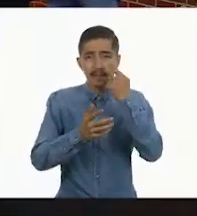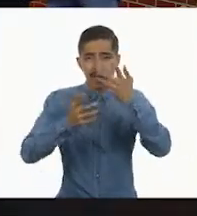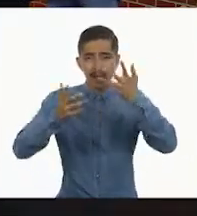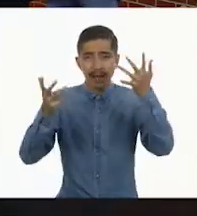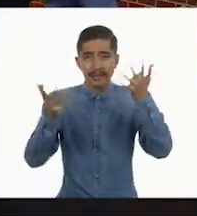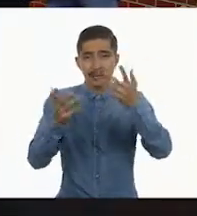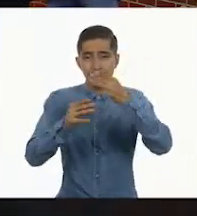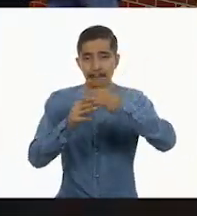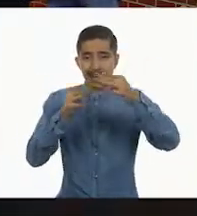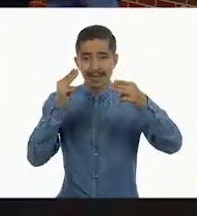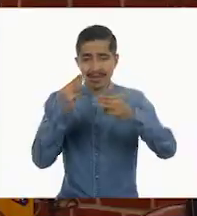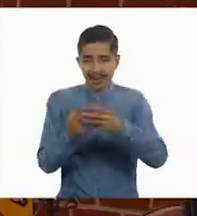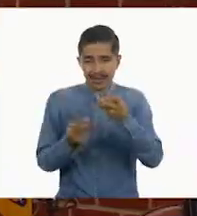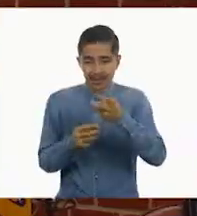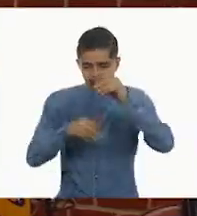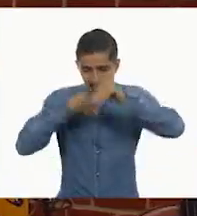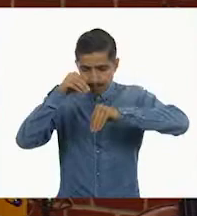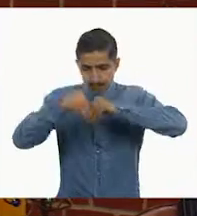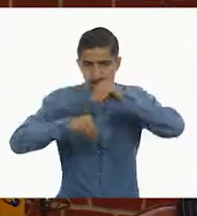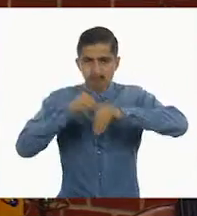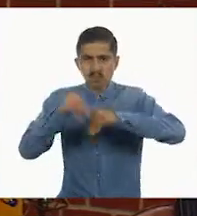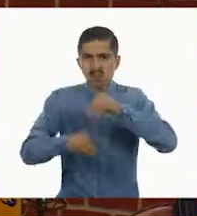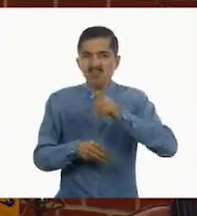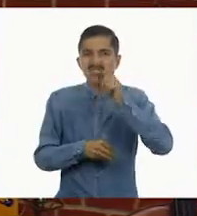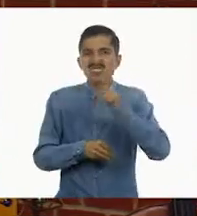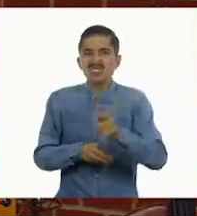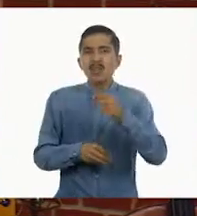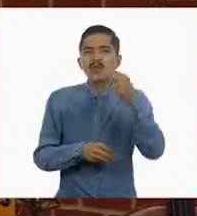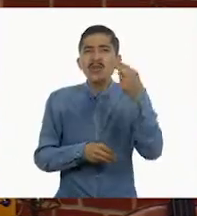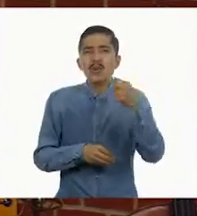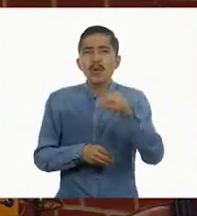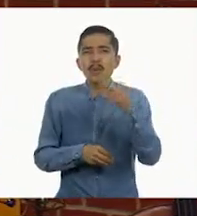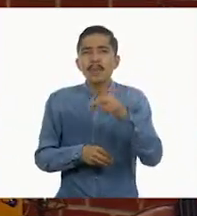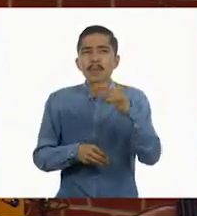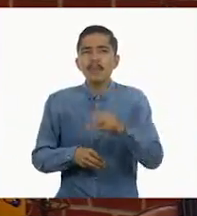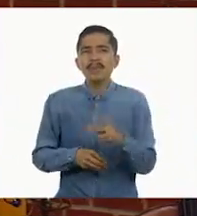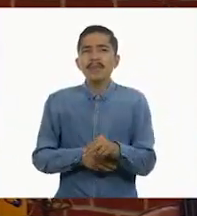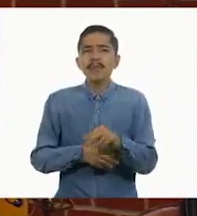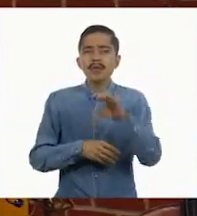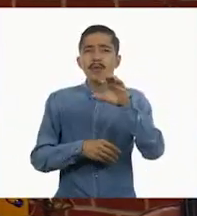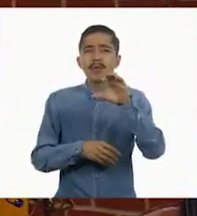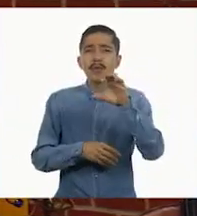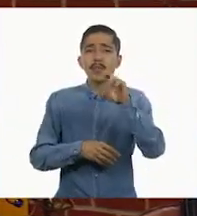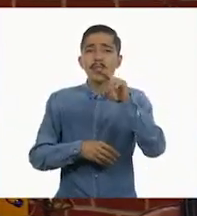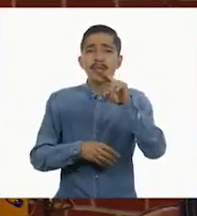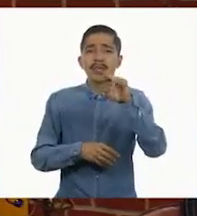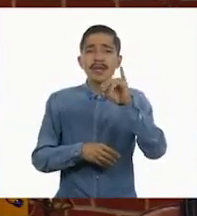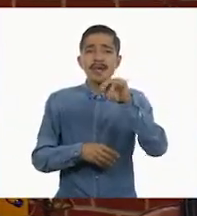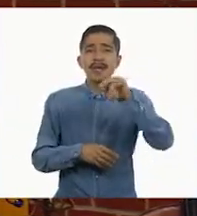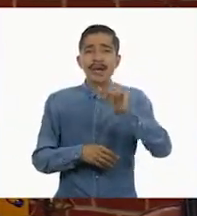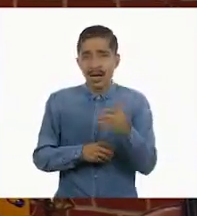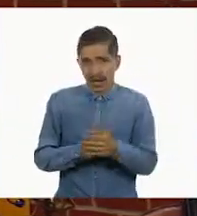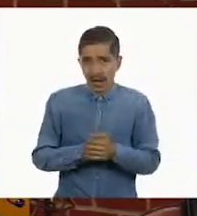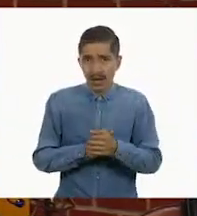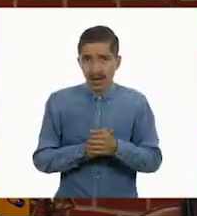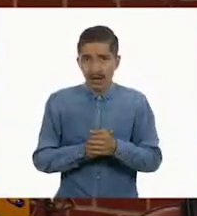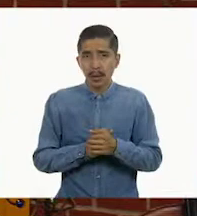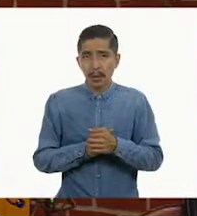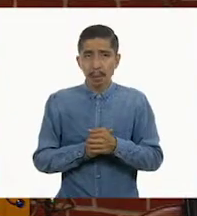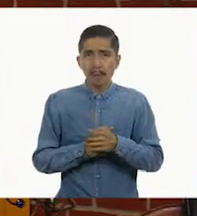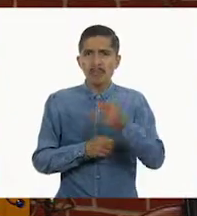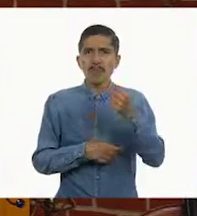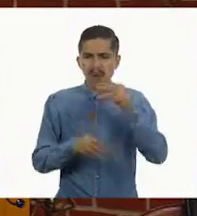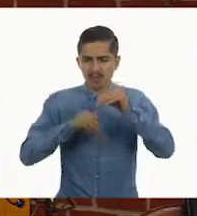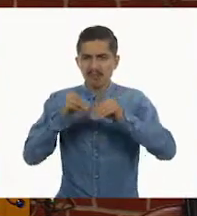traje estos materiales para construir un instrumento que se llama la cuica. La cuica es un instrumento